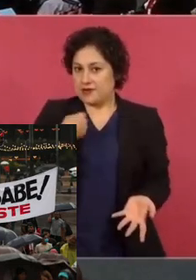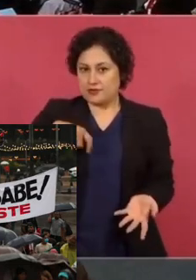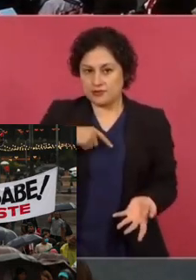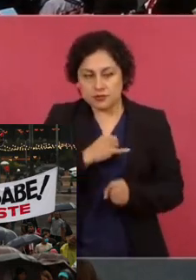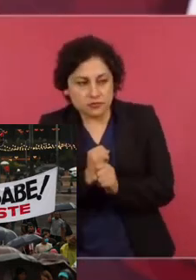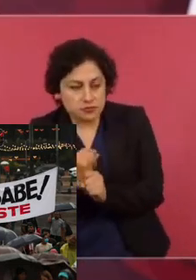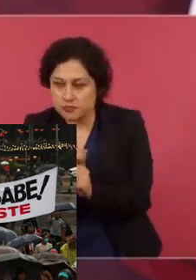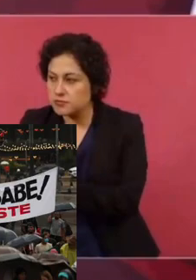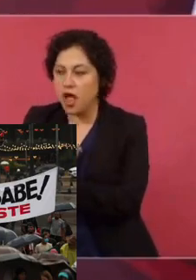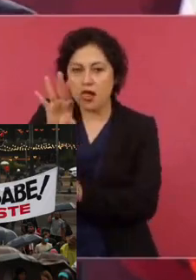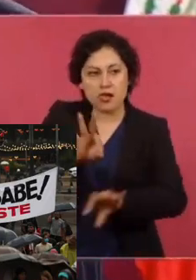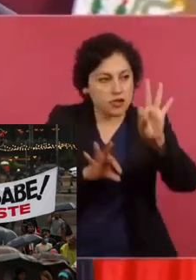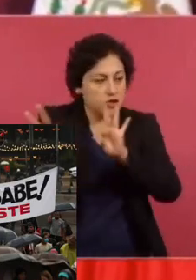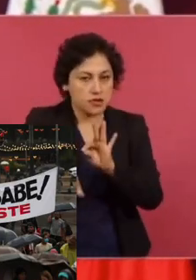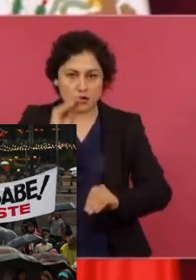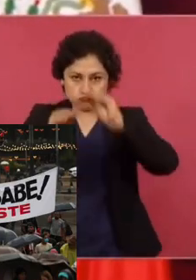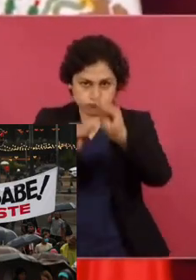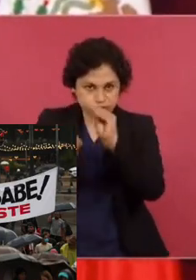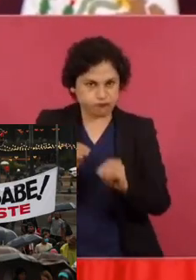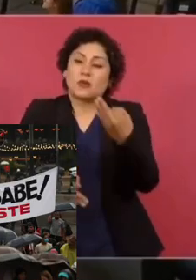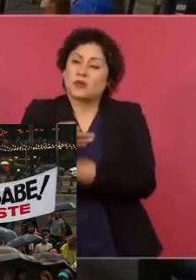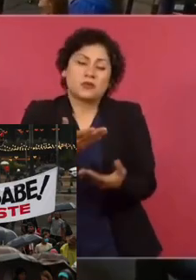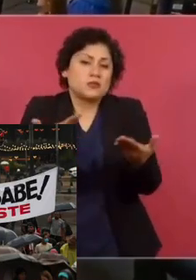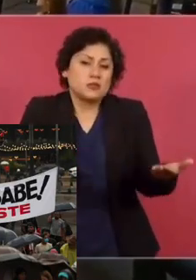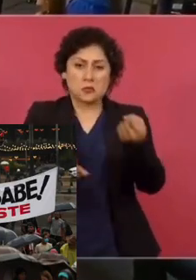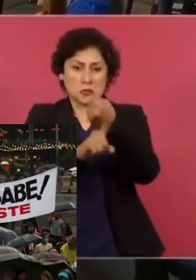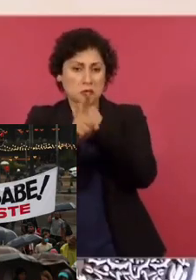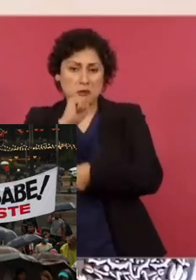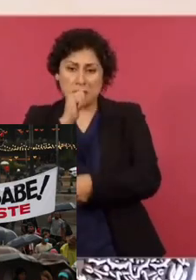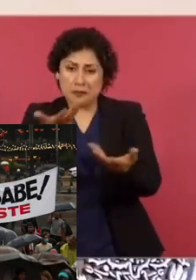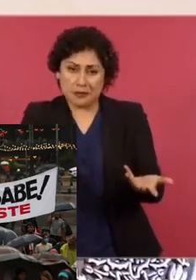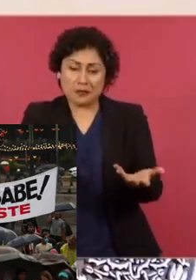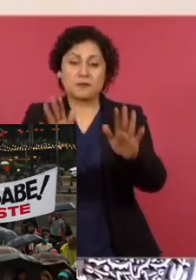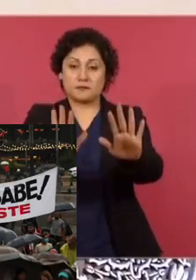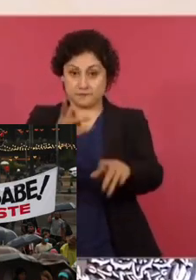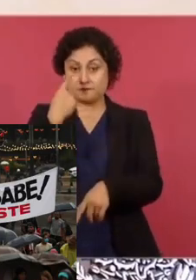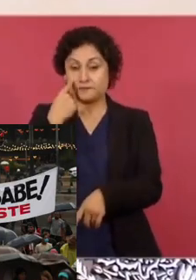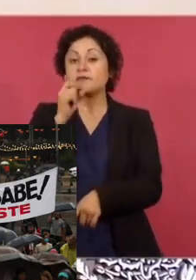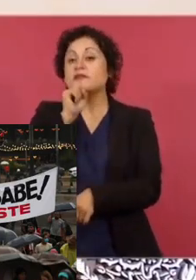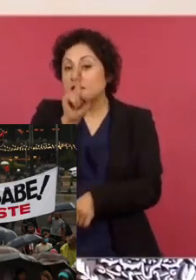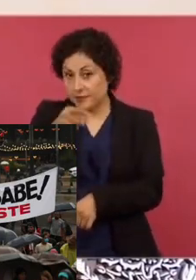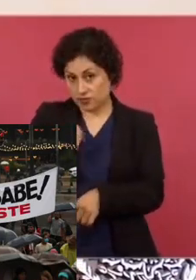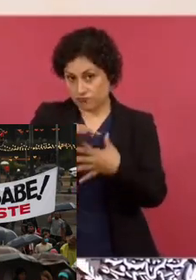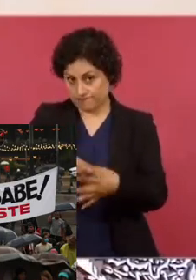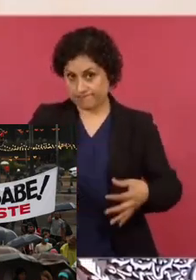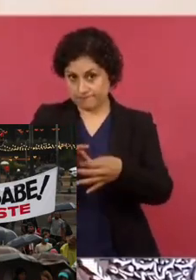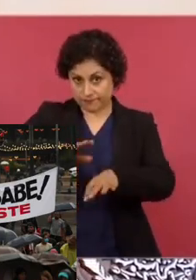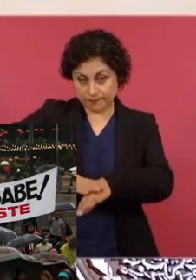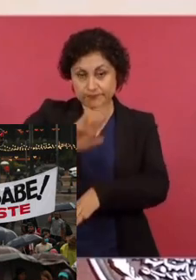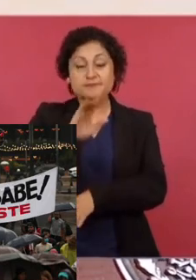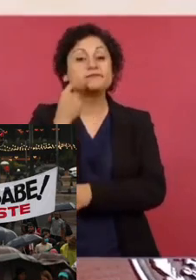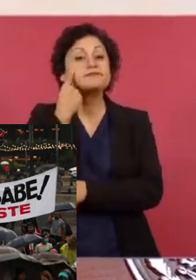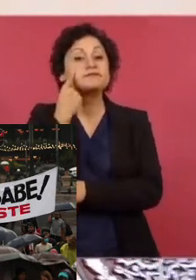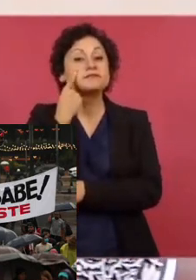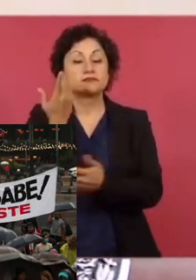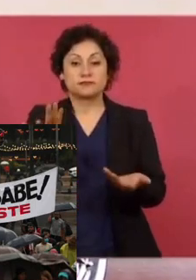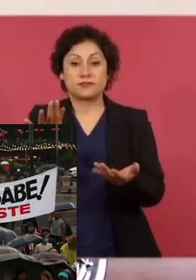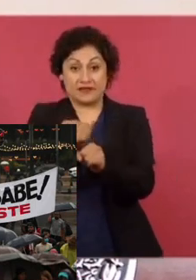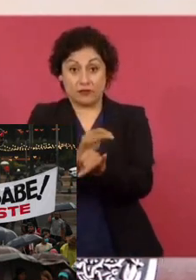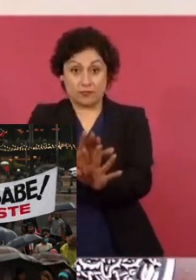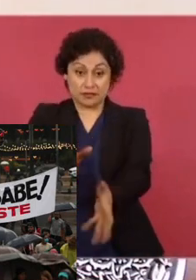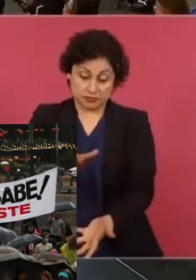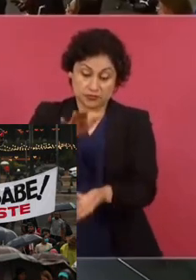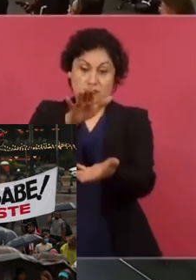reconstruyendo a partir de lo que existe. Pero además les voy a decir otras cosas. Ya con la información que se